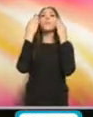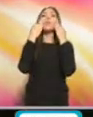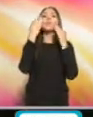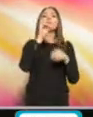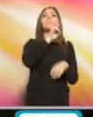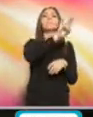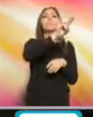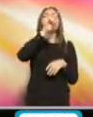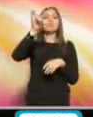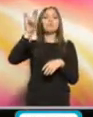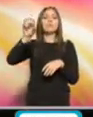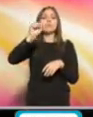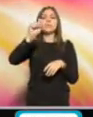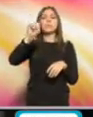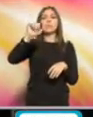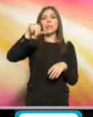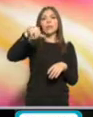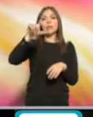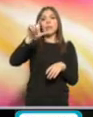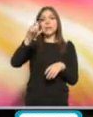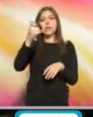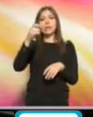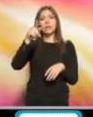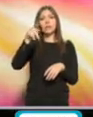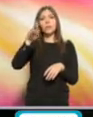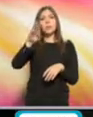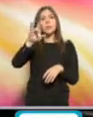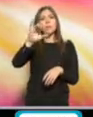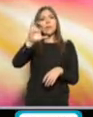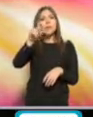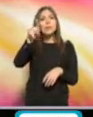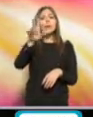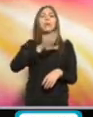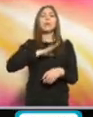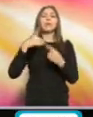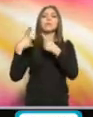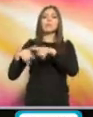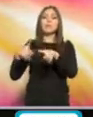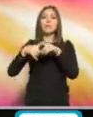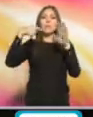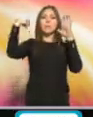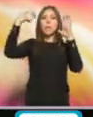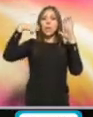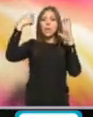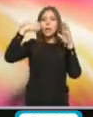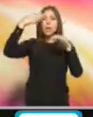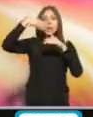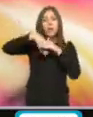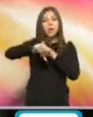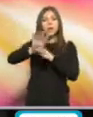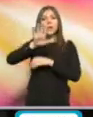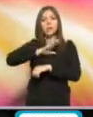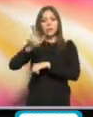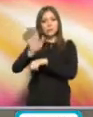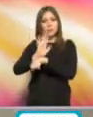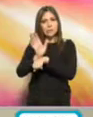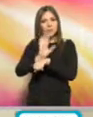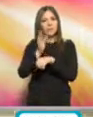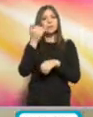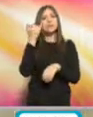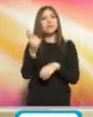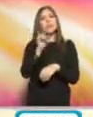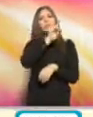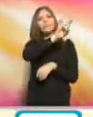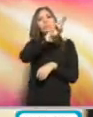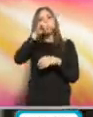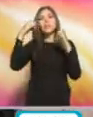buenaza. Buenísima. Y además hay obviamente las películas, tanto creo que hay una, digamos, tienen que ver cuáles son ahora